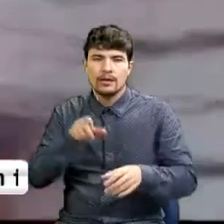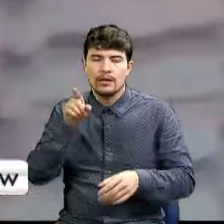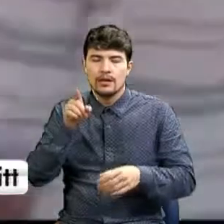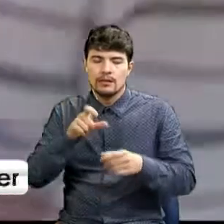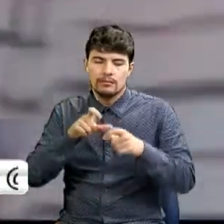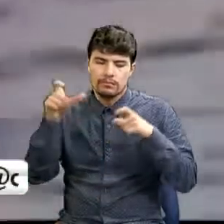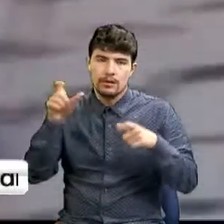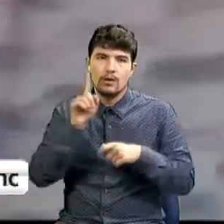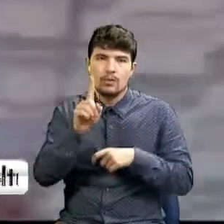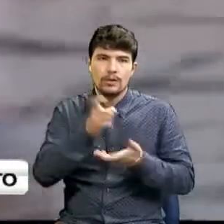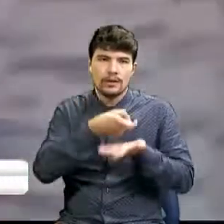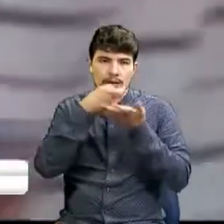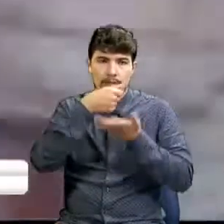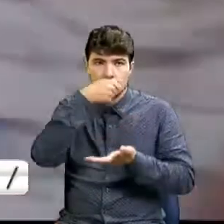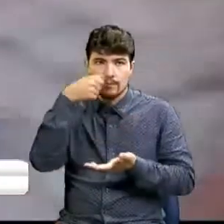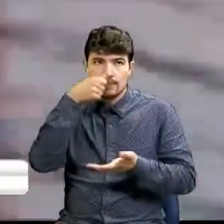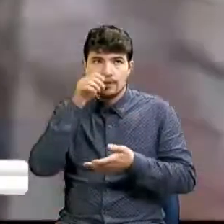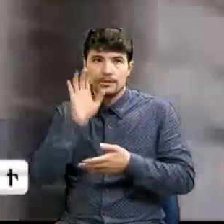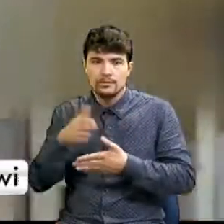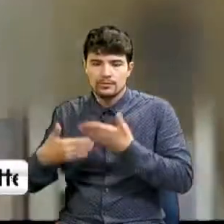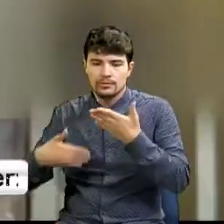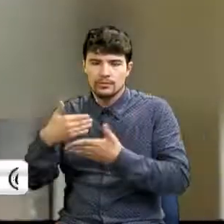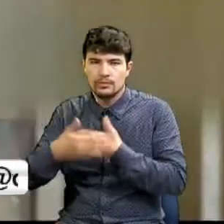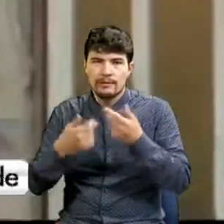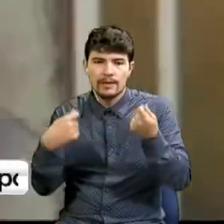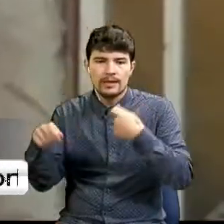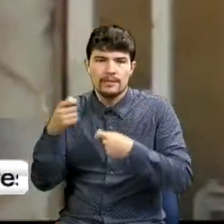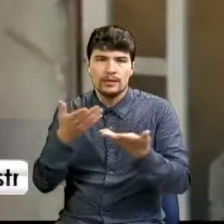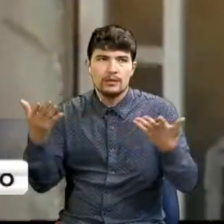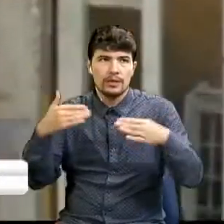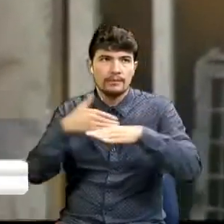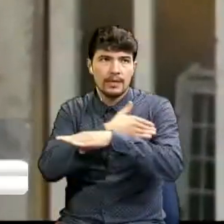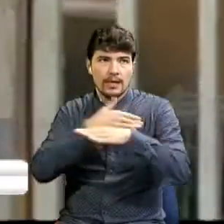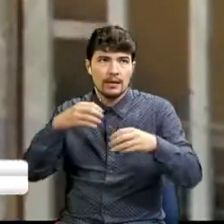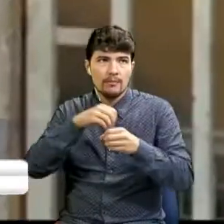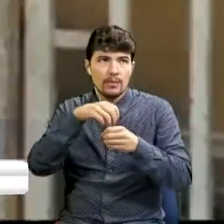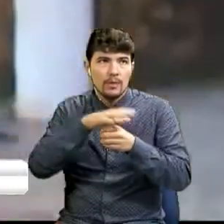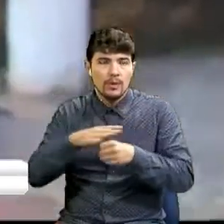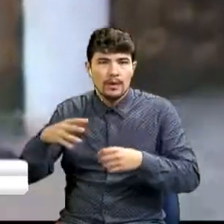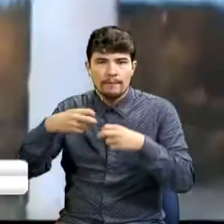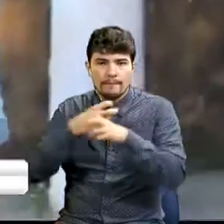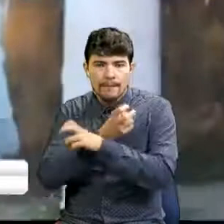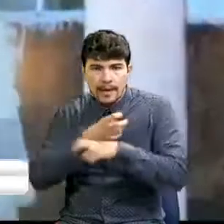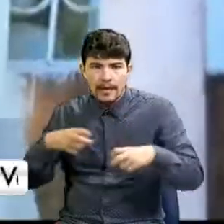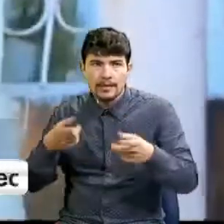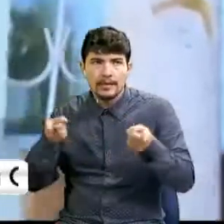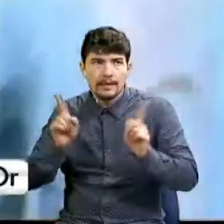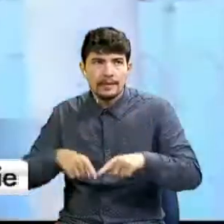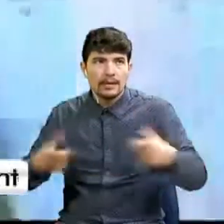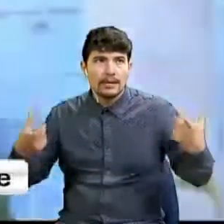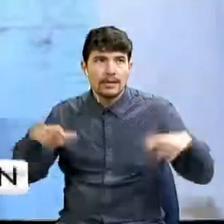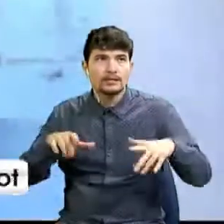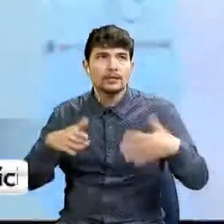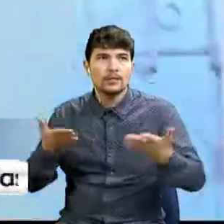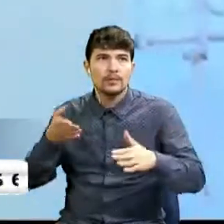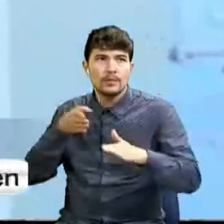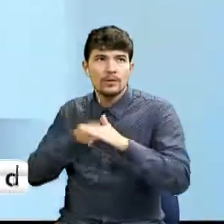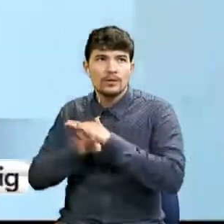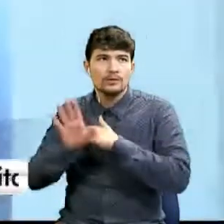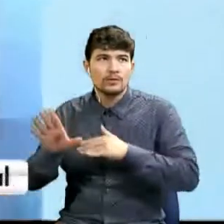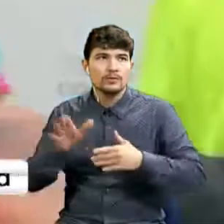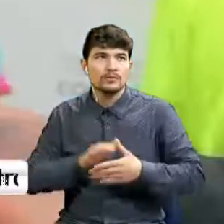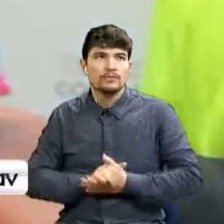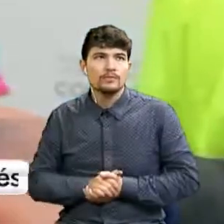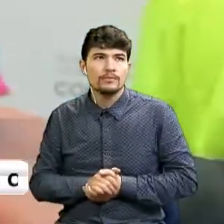gramo de cocaína y sus derivados que comercializaban en vías públicas, parques y polideportivos mediante domicilio y mano a